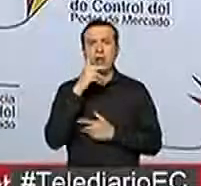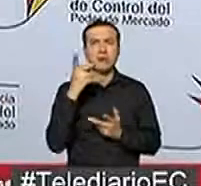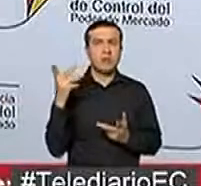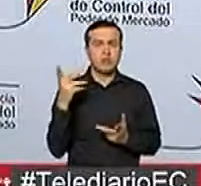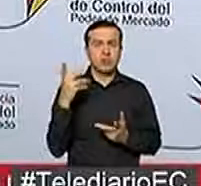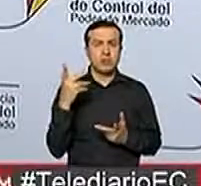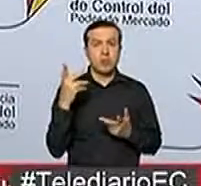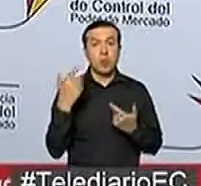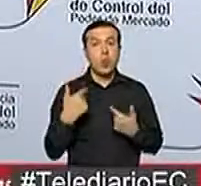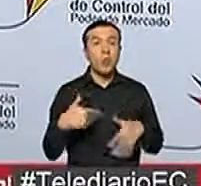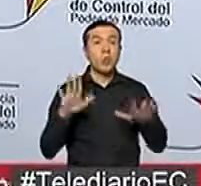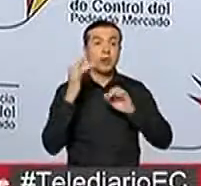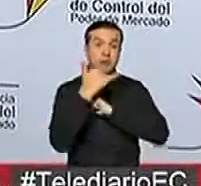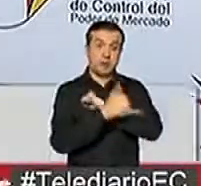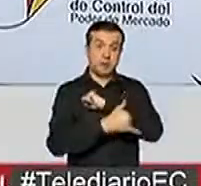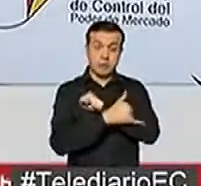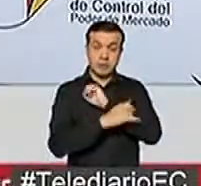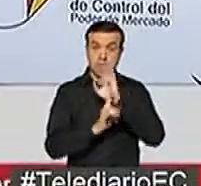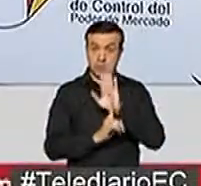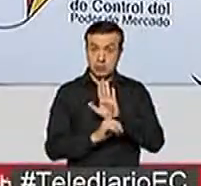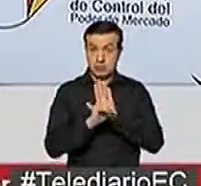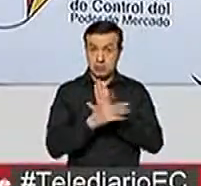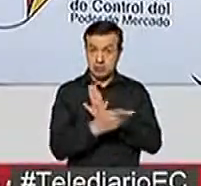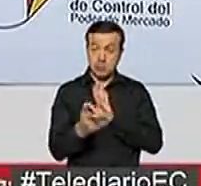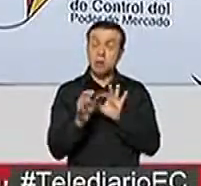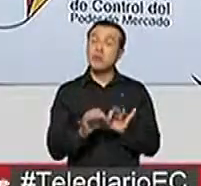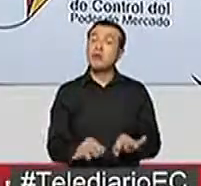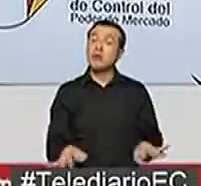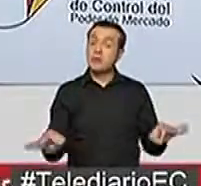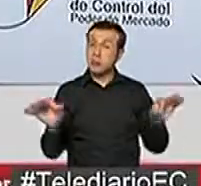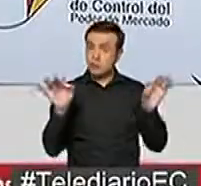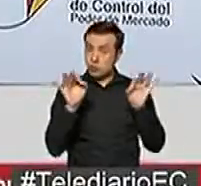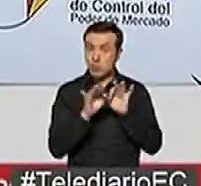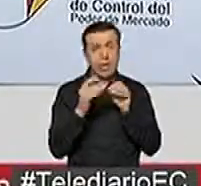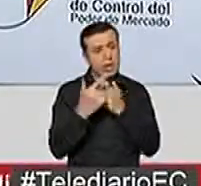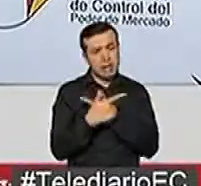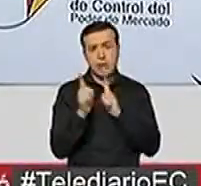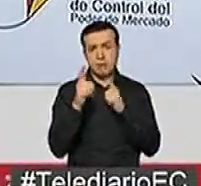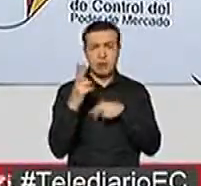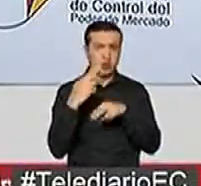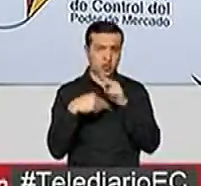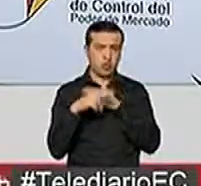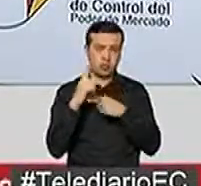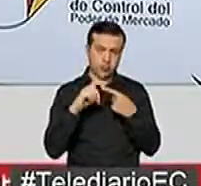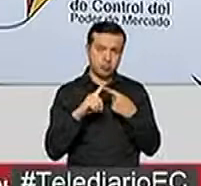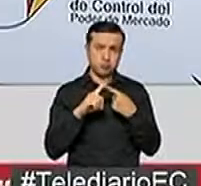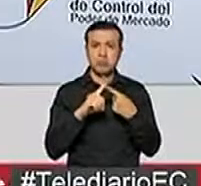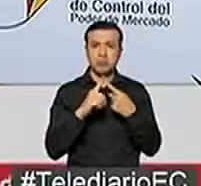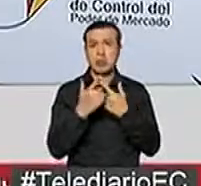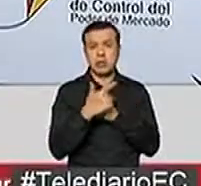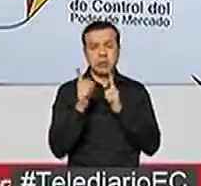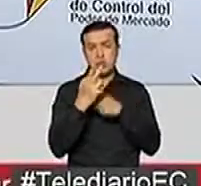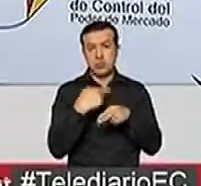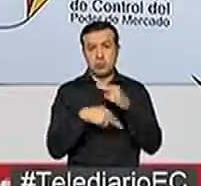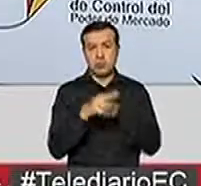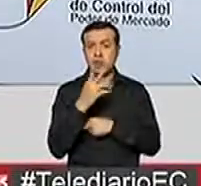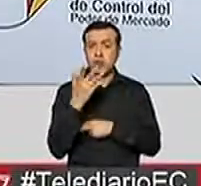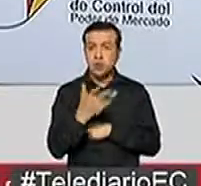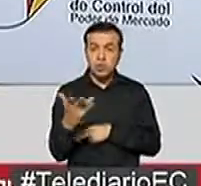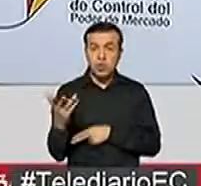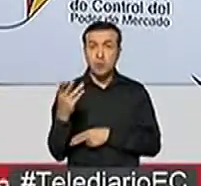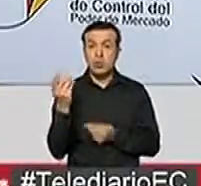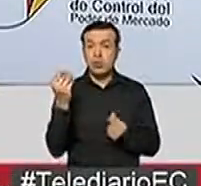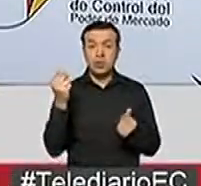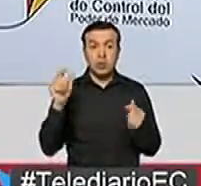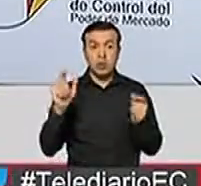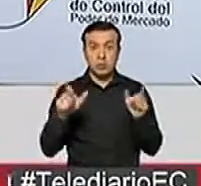para cualquier país en desarrollo es muy importante la libre competencia. Es importante porque garantiza los precios